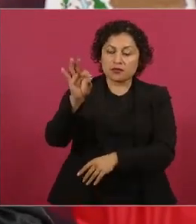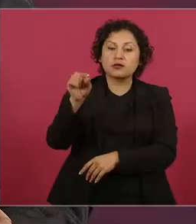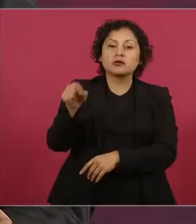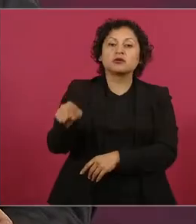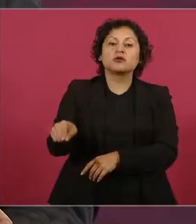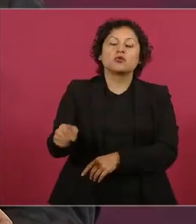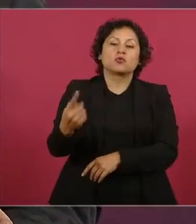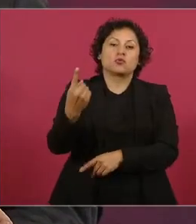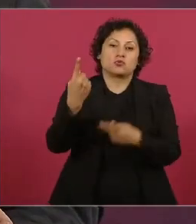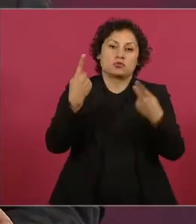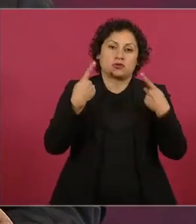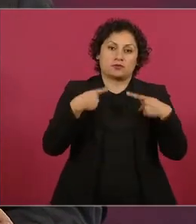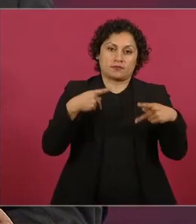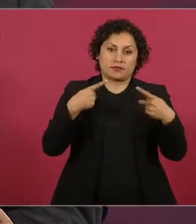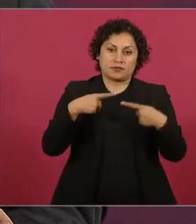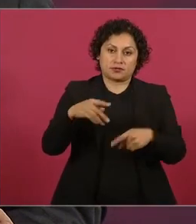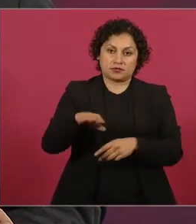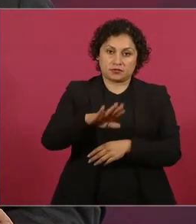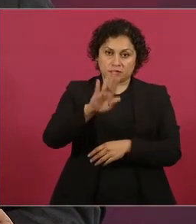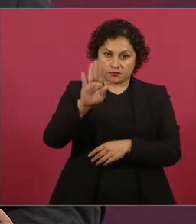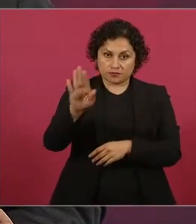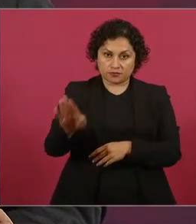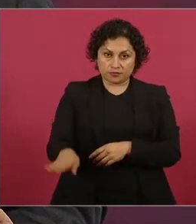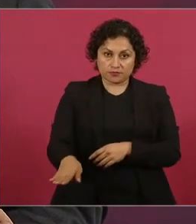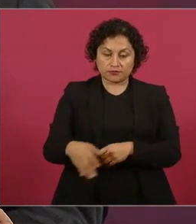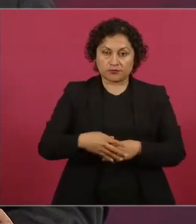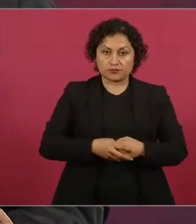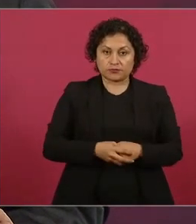una persona que perdió la vida,